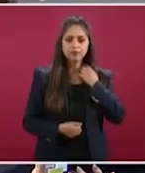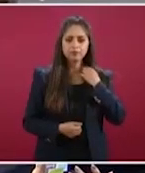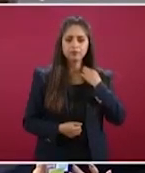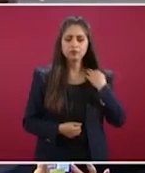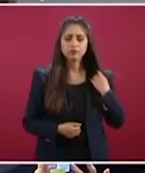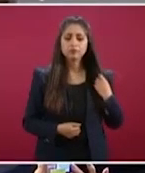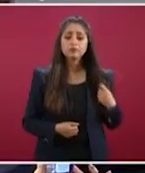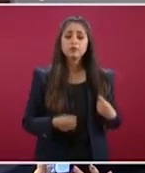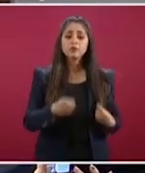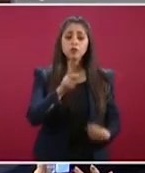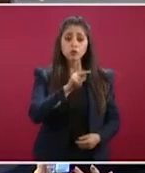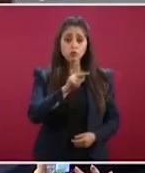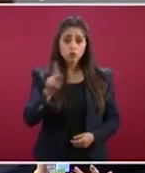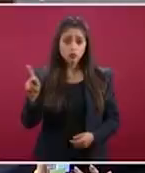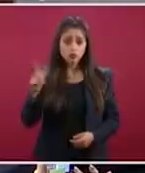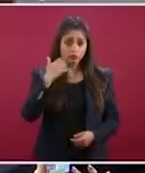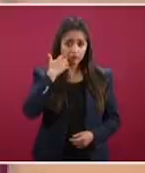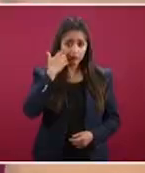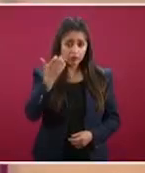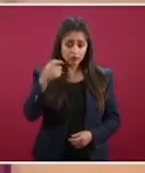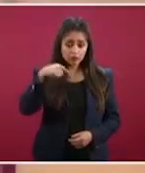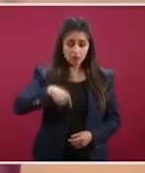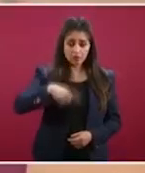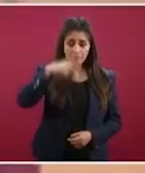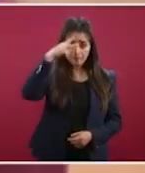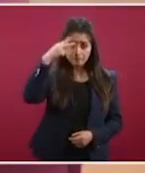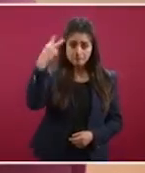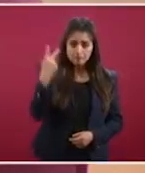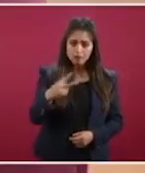Estamos todos luchando por dejar el nombre de nuestro país en alto.